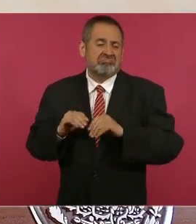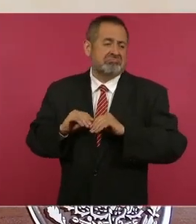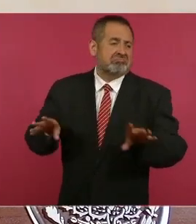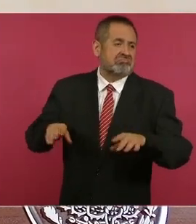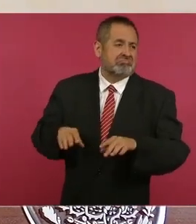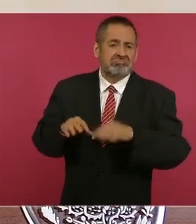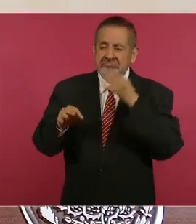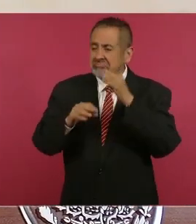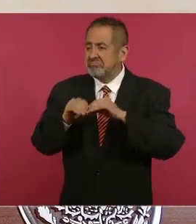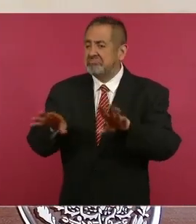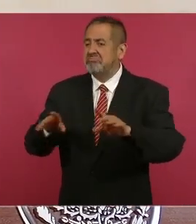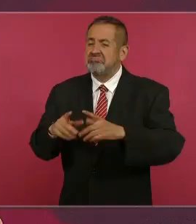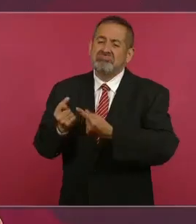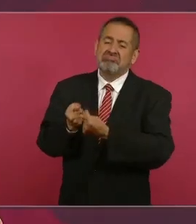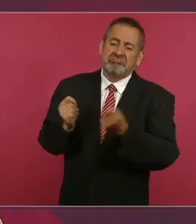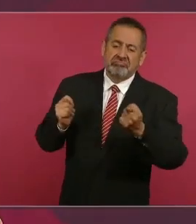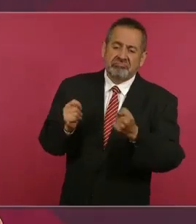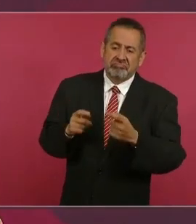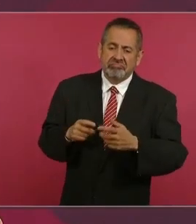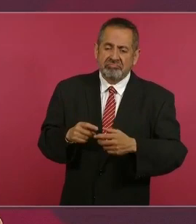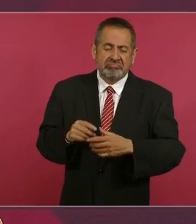los medios,